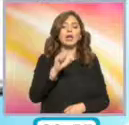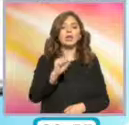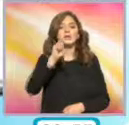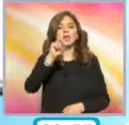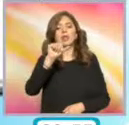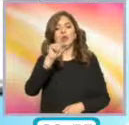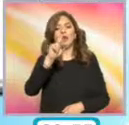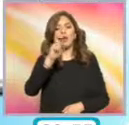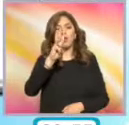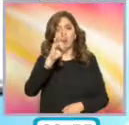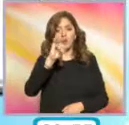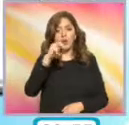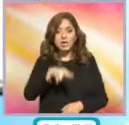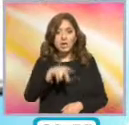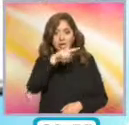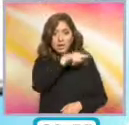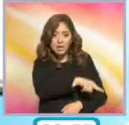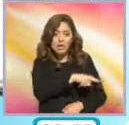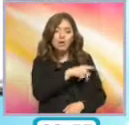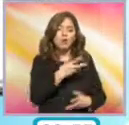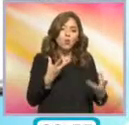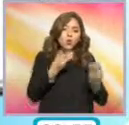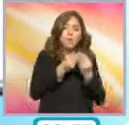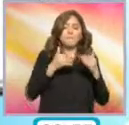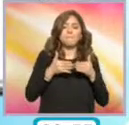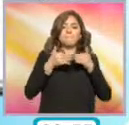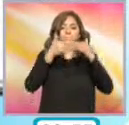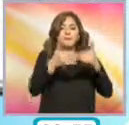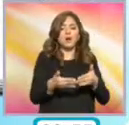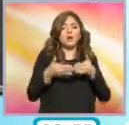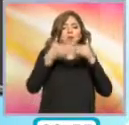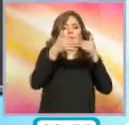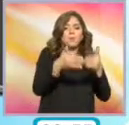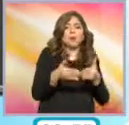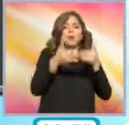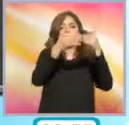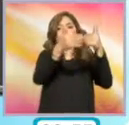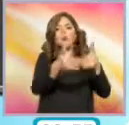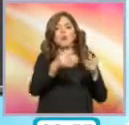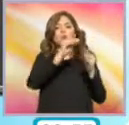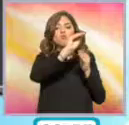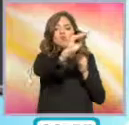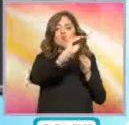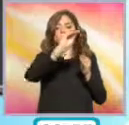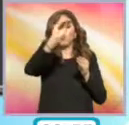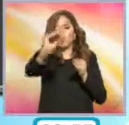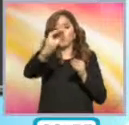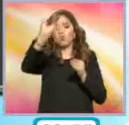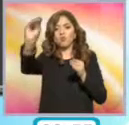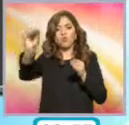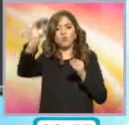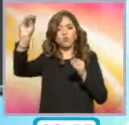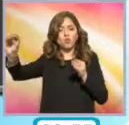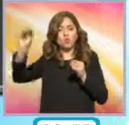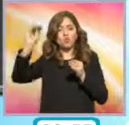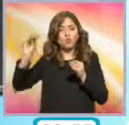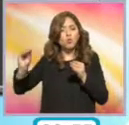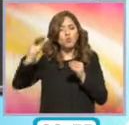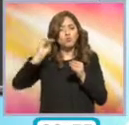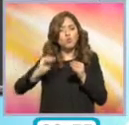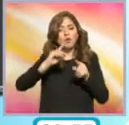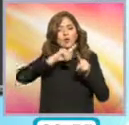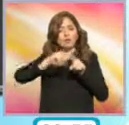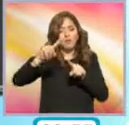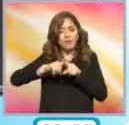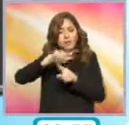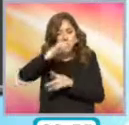él viajaba a bordo del Beagle, de un barco que, bueno, hacía varias escalas y su trabajo